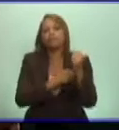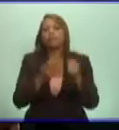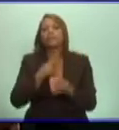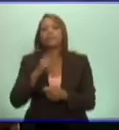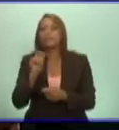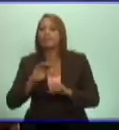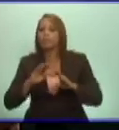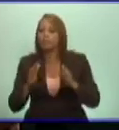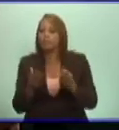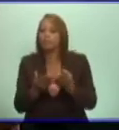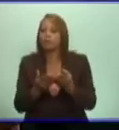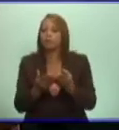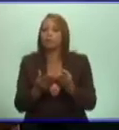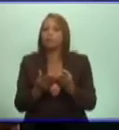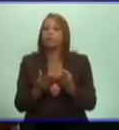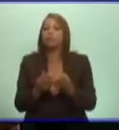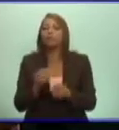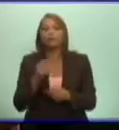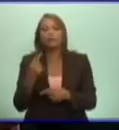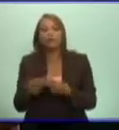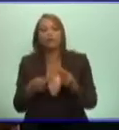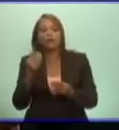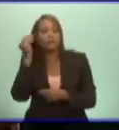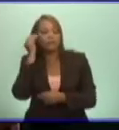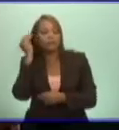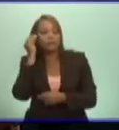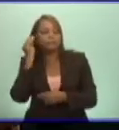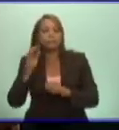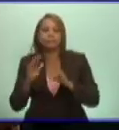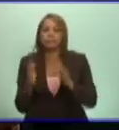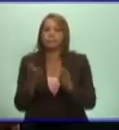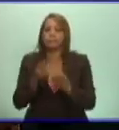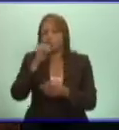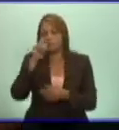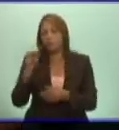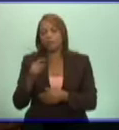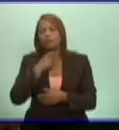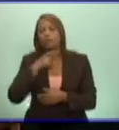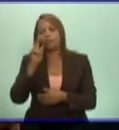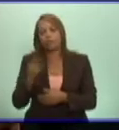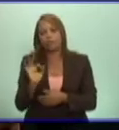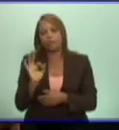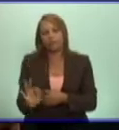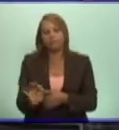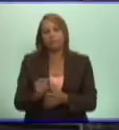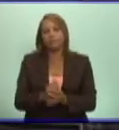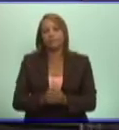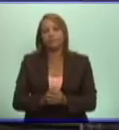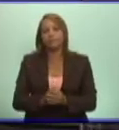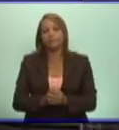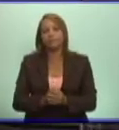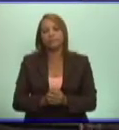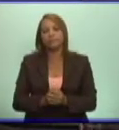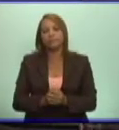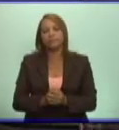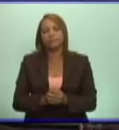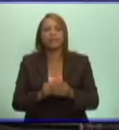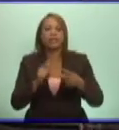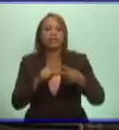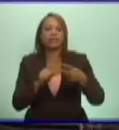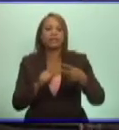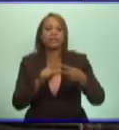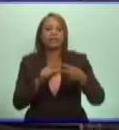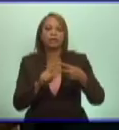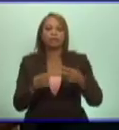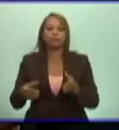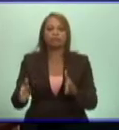del diagnóstico de los niños, fortalecer la realidad de aprendizaje y la evaluaremos de esa manera en el primer ciclo. El segundo ciclo,